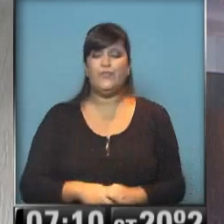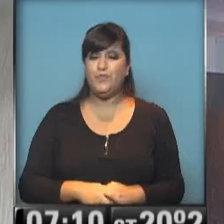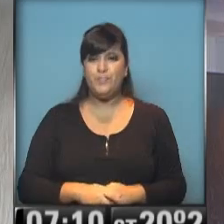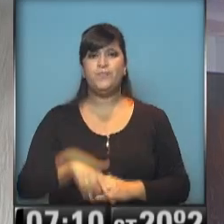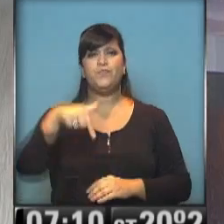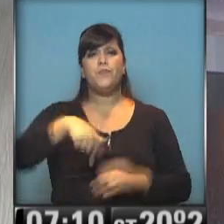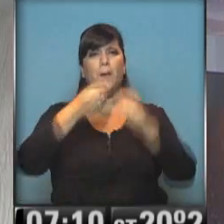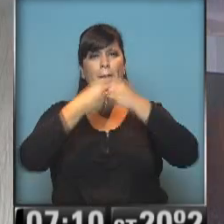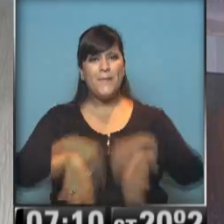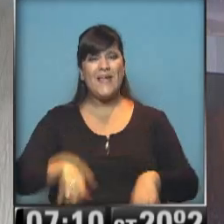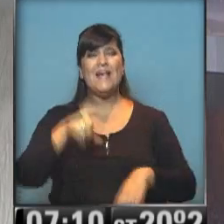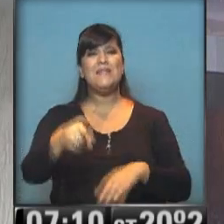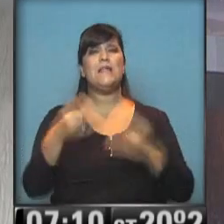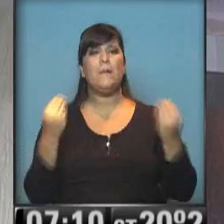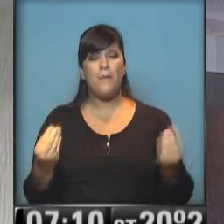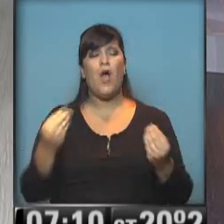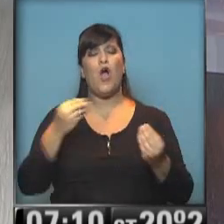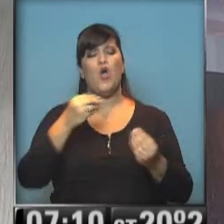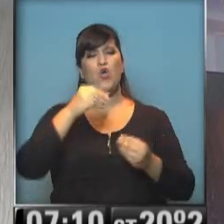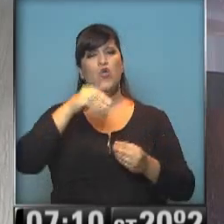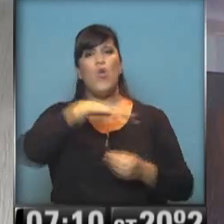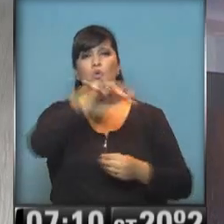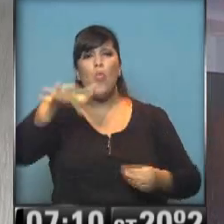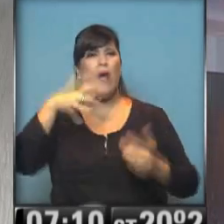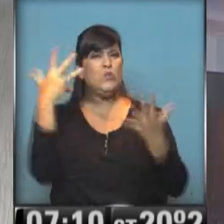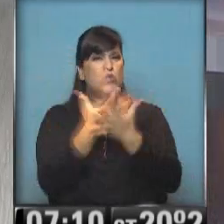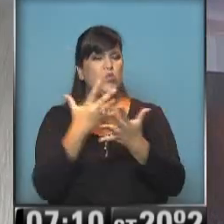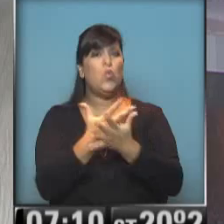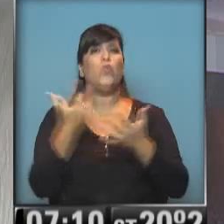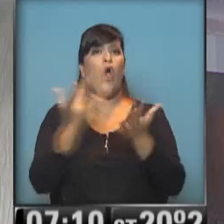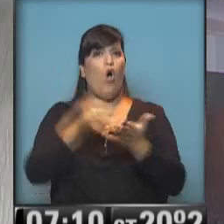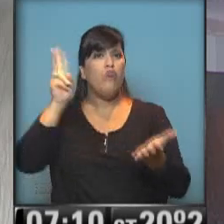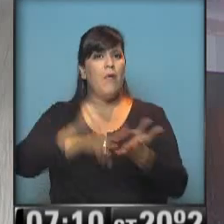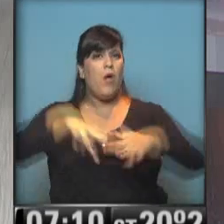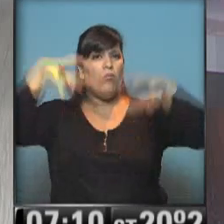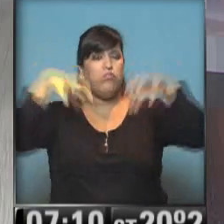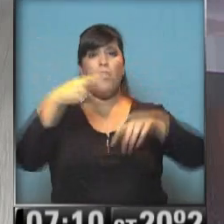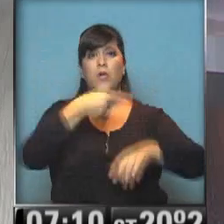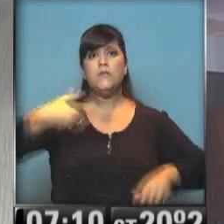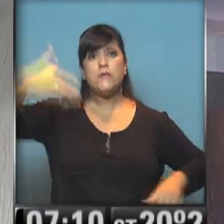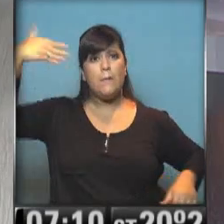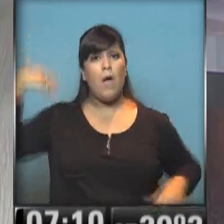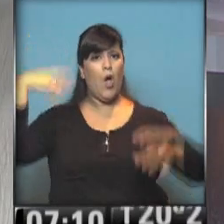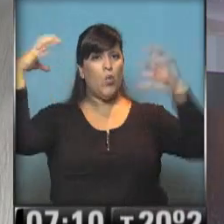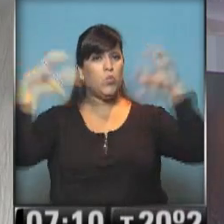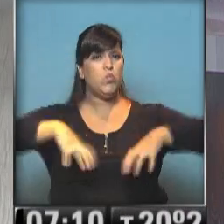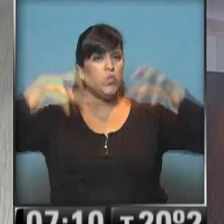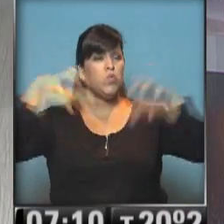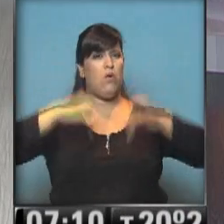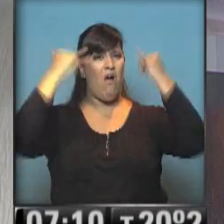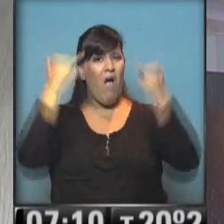Y vamos a comenzar el repaso por las zonas que están afectadas por el nuevo temporal. Decimos nuevo porque desde hace semanas se vienen registrando